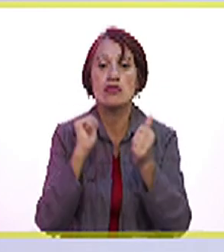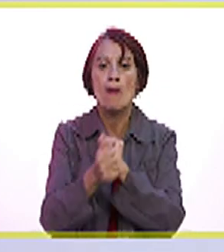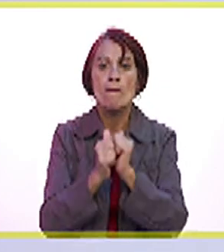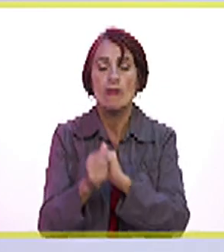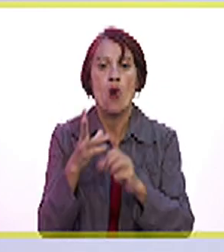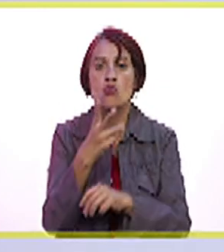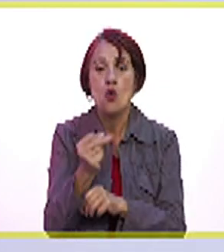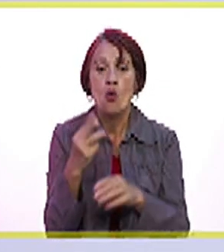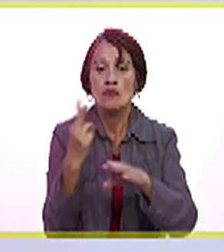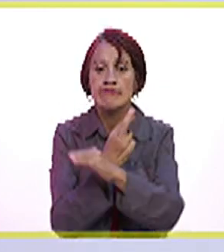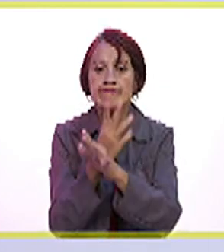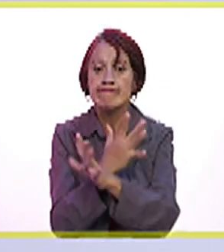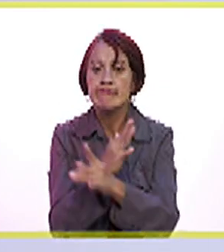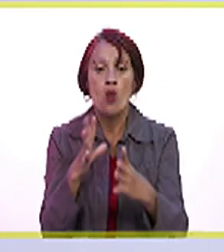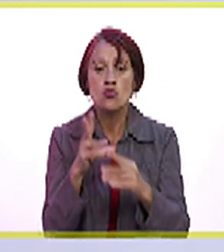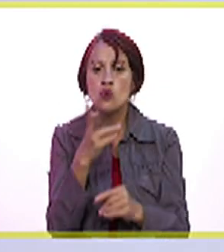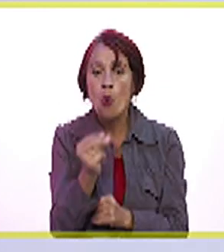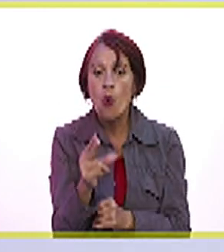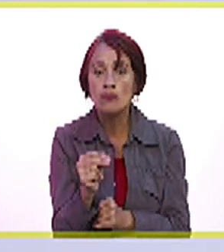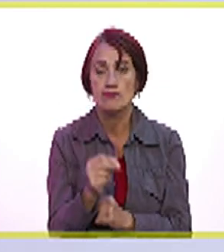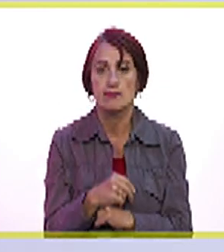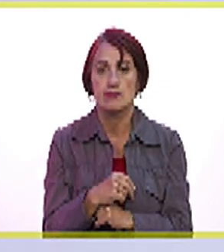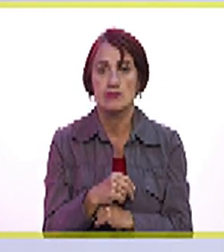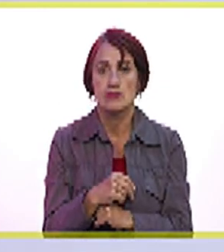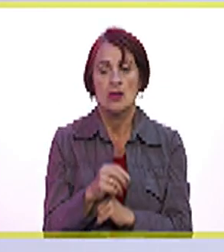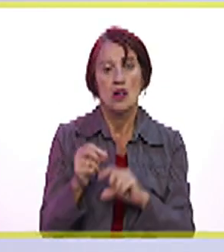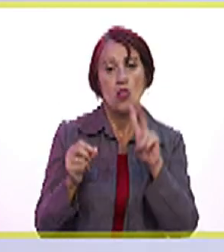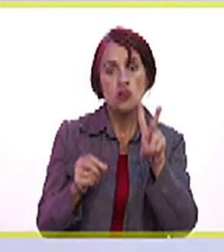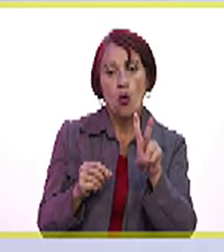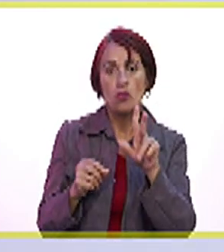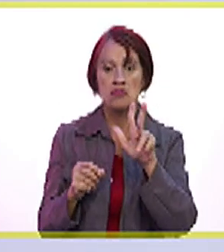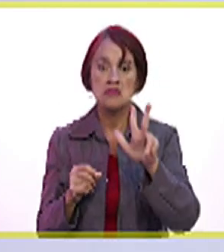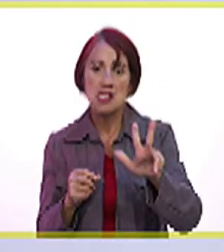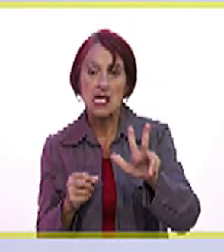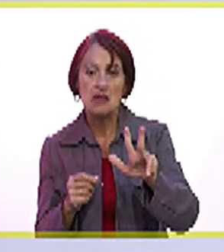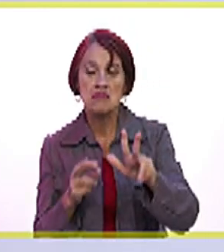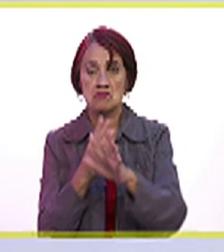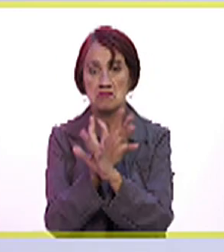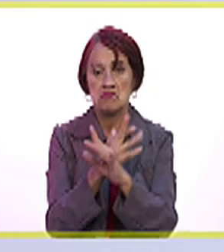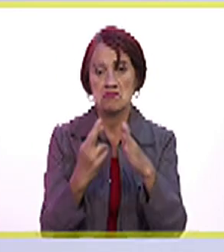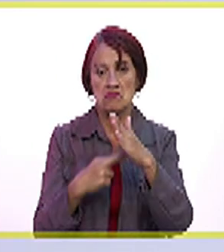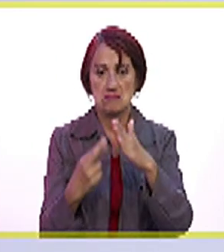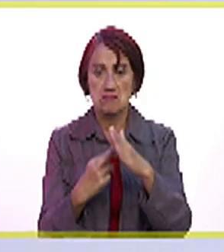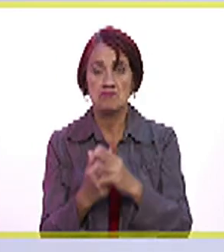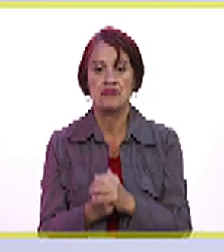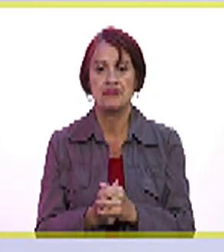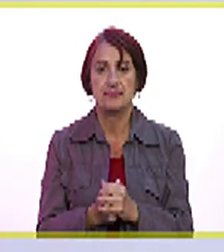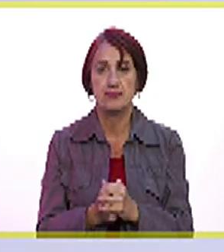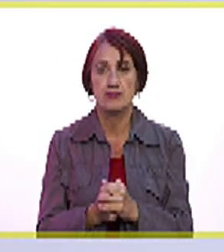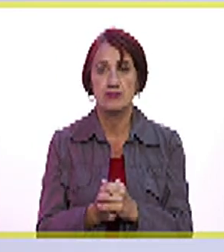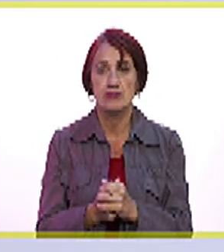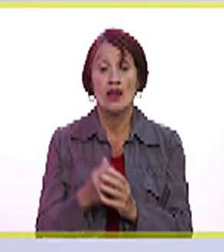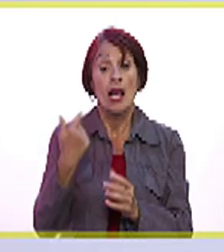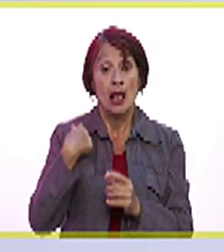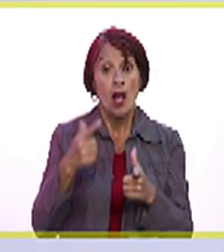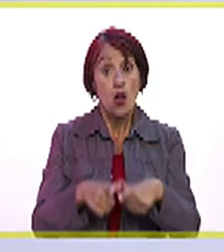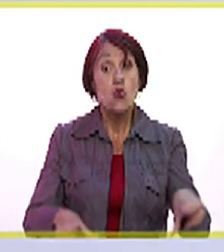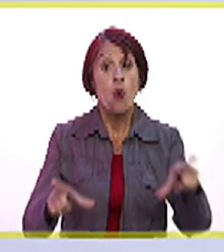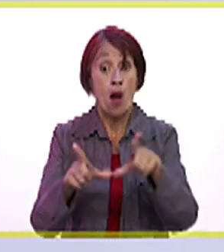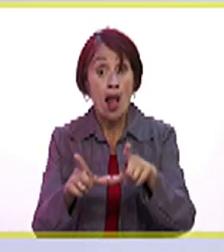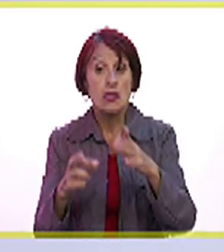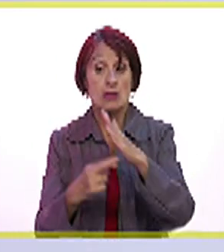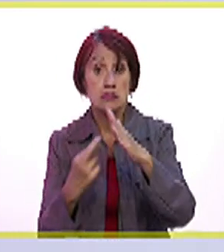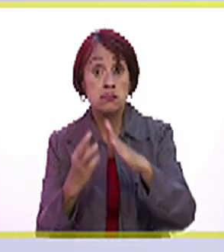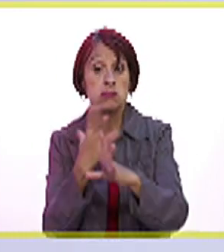actividad recreativa puede estar vinculada a 1, 2 o 3 tipos de recreación. También tenemos las áreas de la recreación. Tenemos